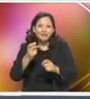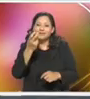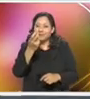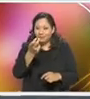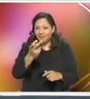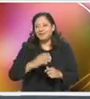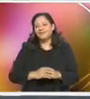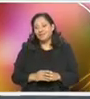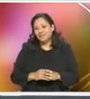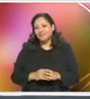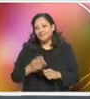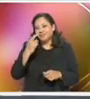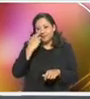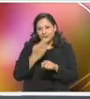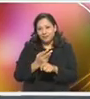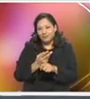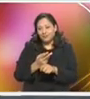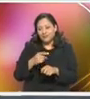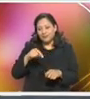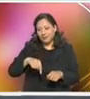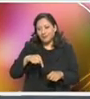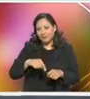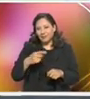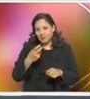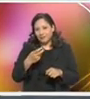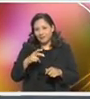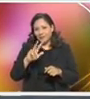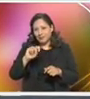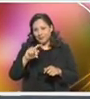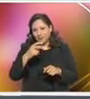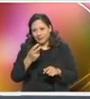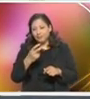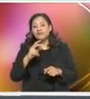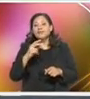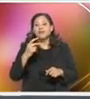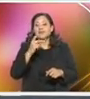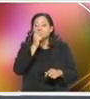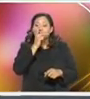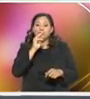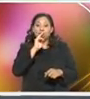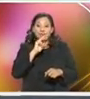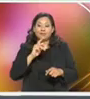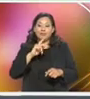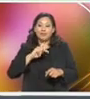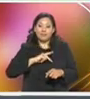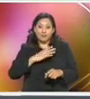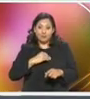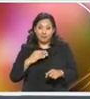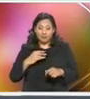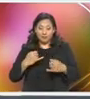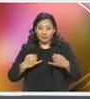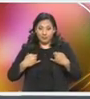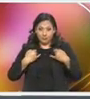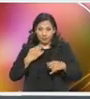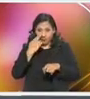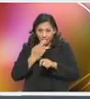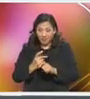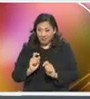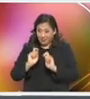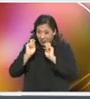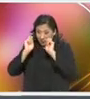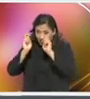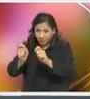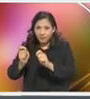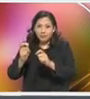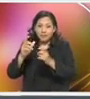ajá. Exactamente, para eso es este espacio. Sí es importante que los papás entiendan que no debemos de cargarle a los adolescentes estas responsabilidades que van